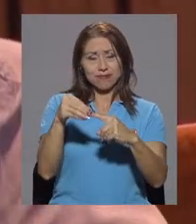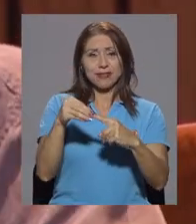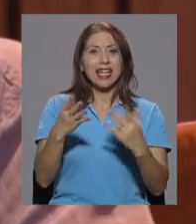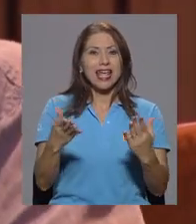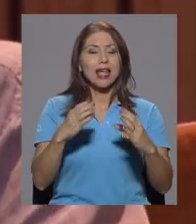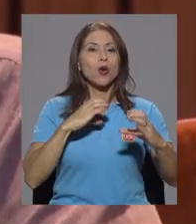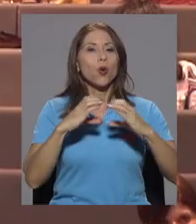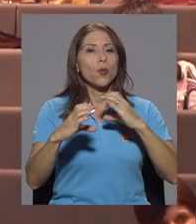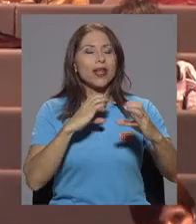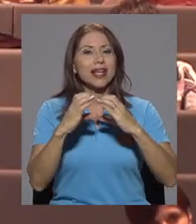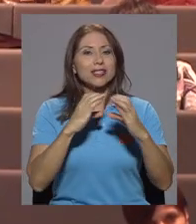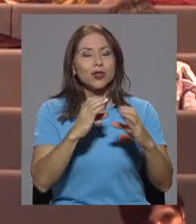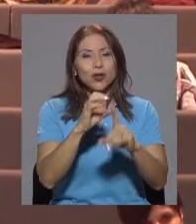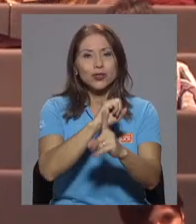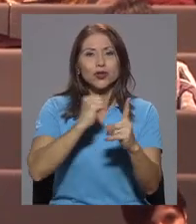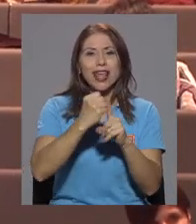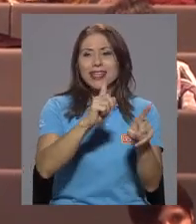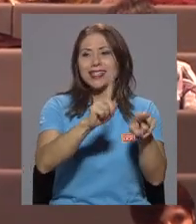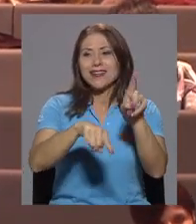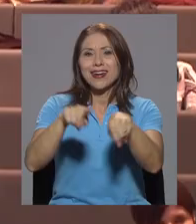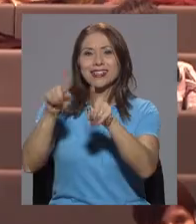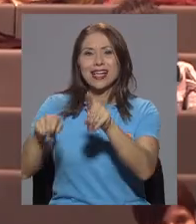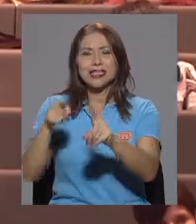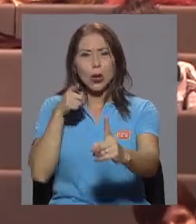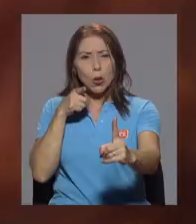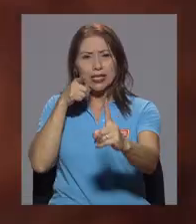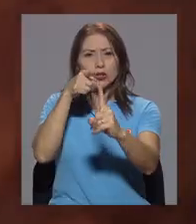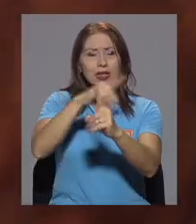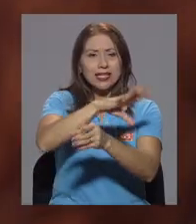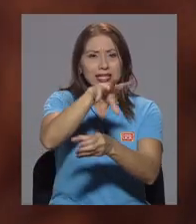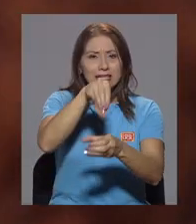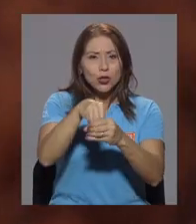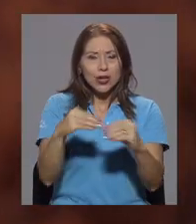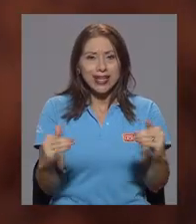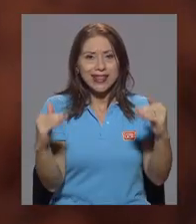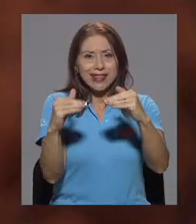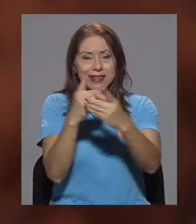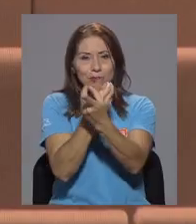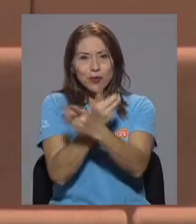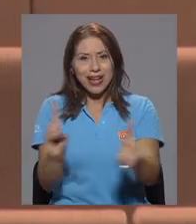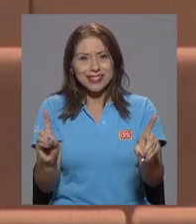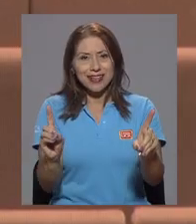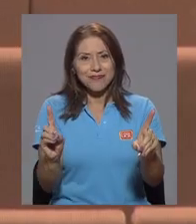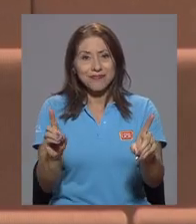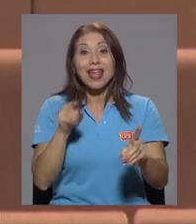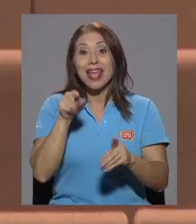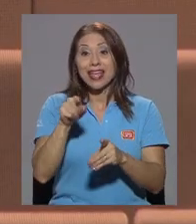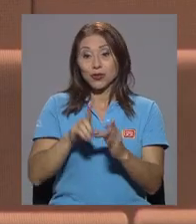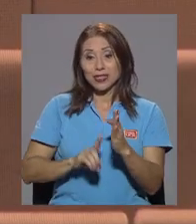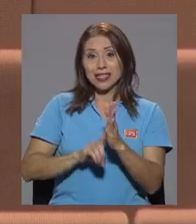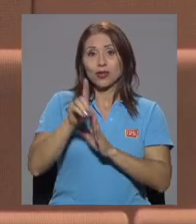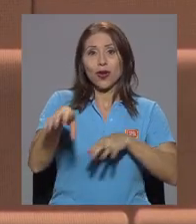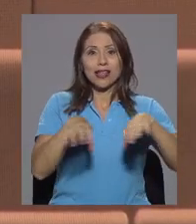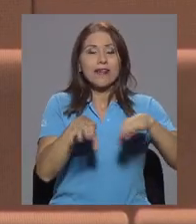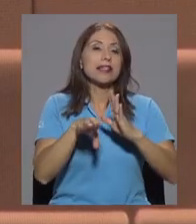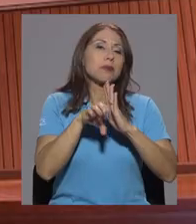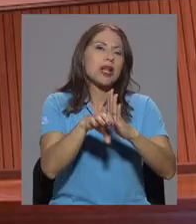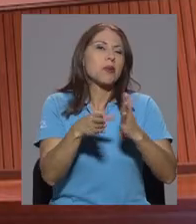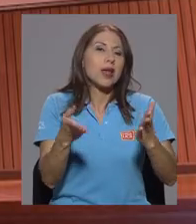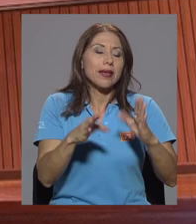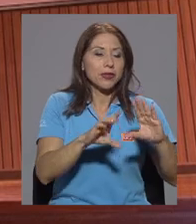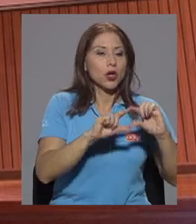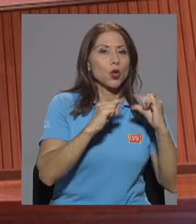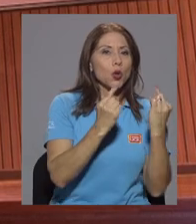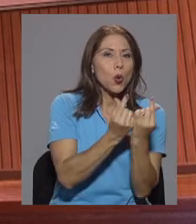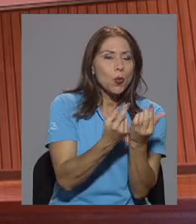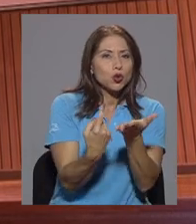en sociedades diversas, horizontes de inclusión, equidad y democracia, el cual se desarrolló en actividades como grupos temáticos, talleres